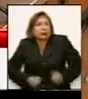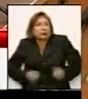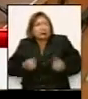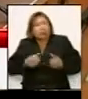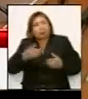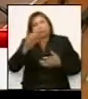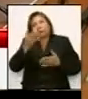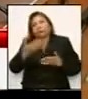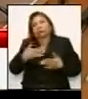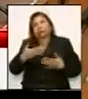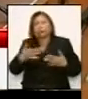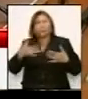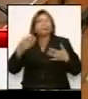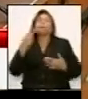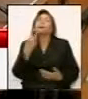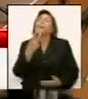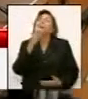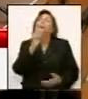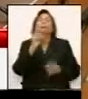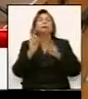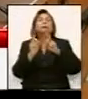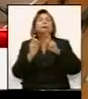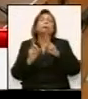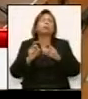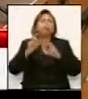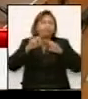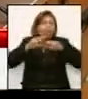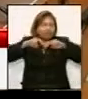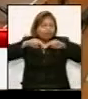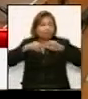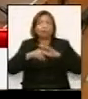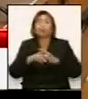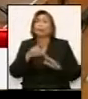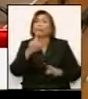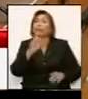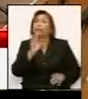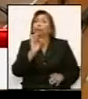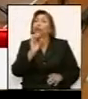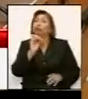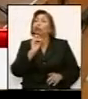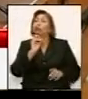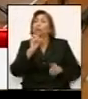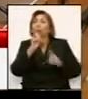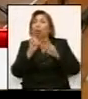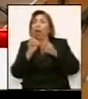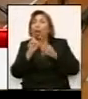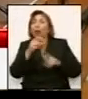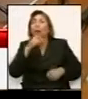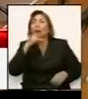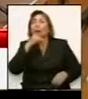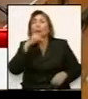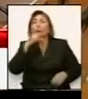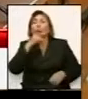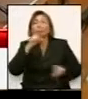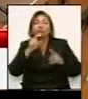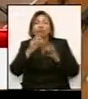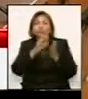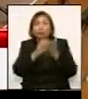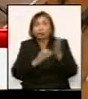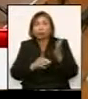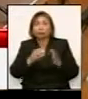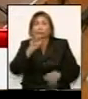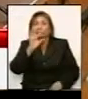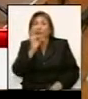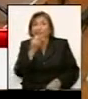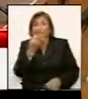realizamos 20 entrevistas a profundidad y 180 encuestas principalmente mujeres entre 19 y 45